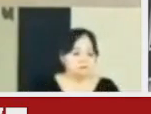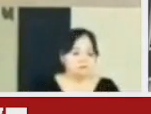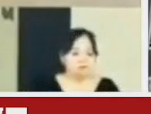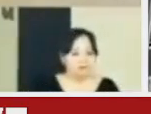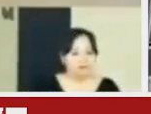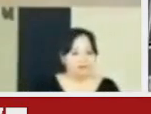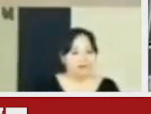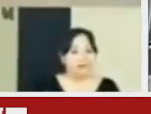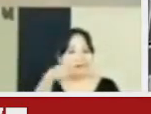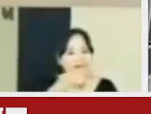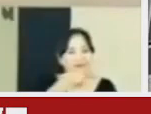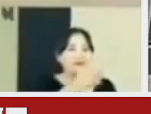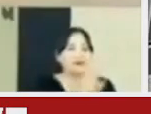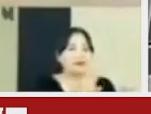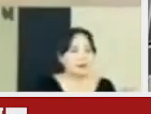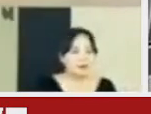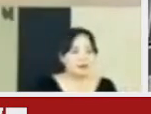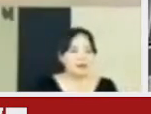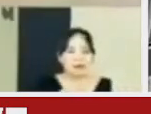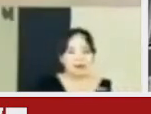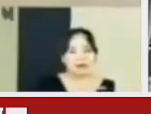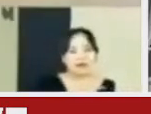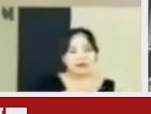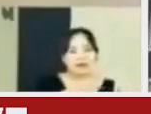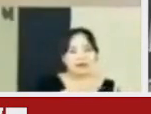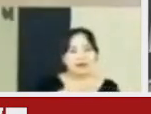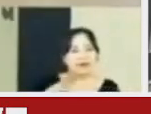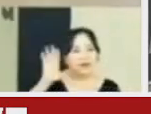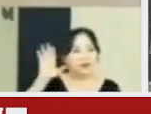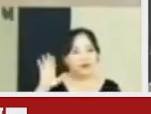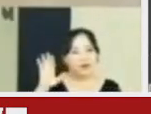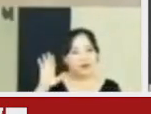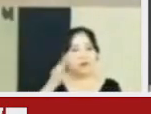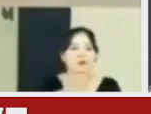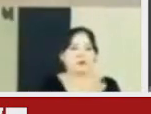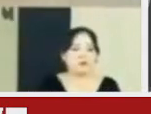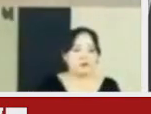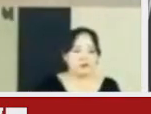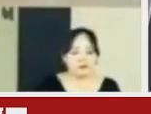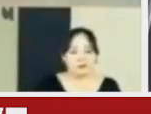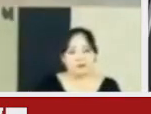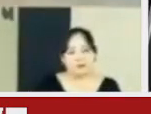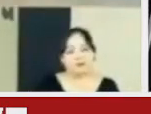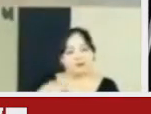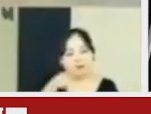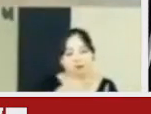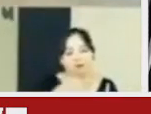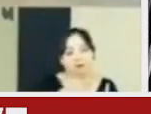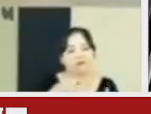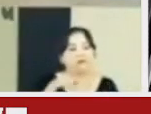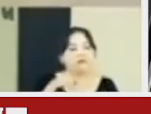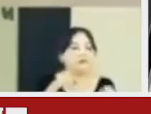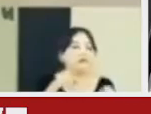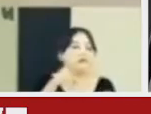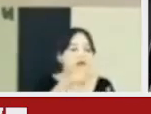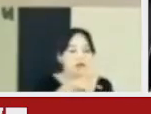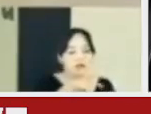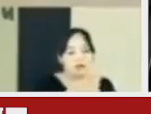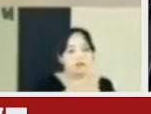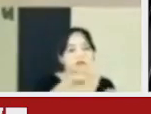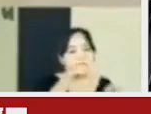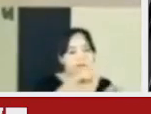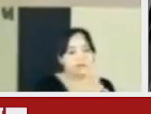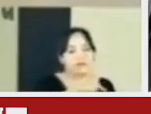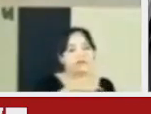presidencial se autojuramentó como presidente así que es lo sabía pero no lo podía correr garcía luna fue de los